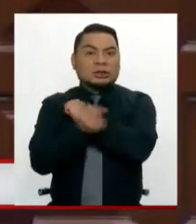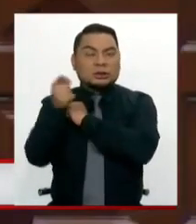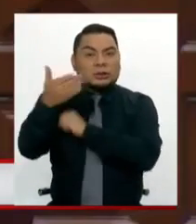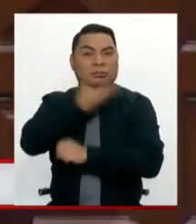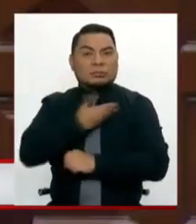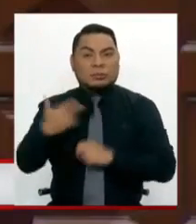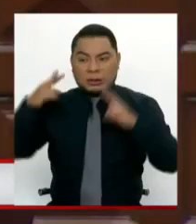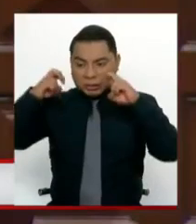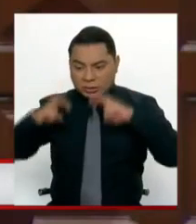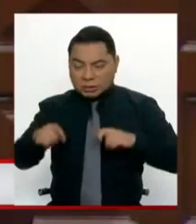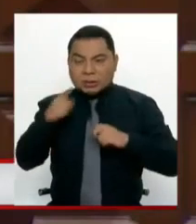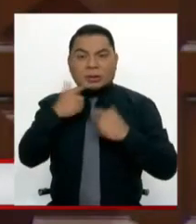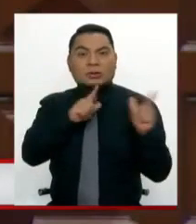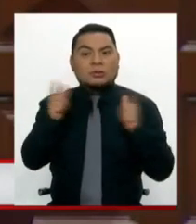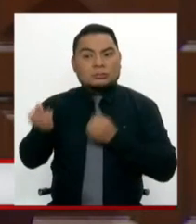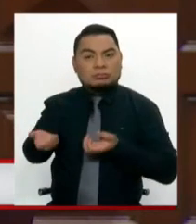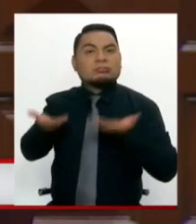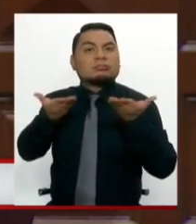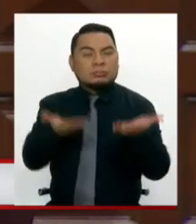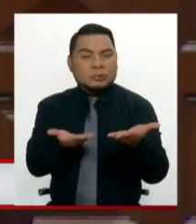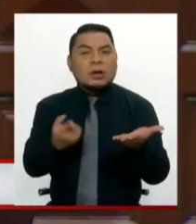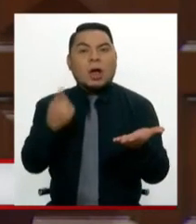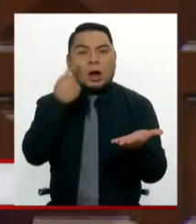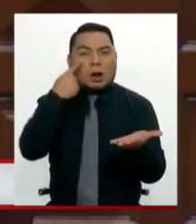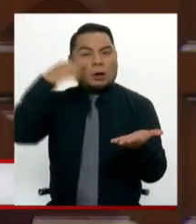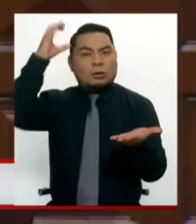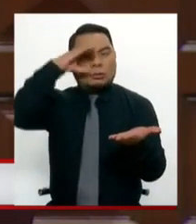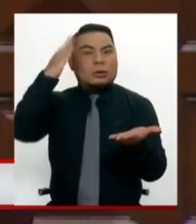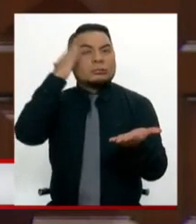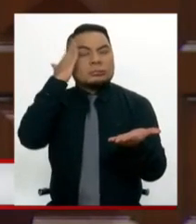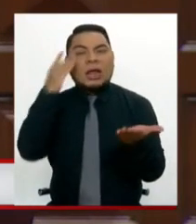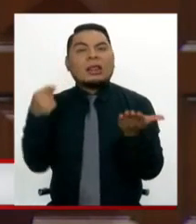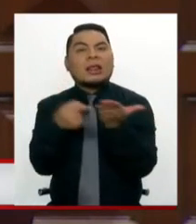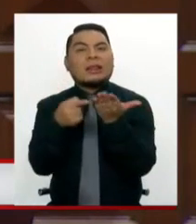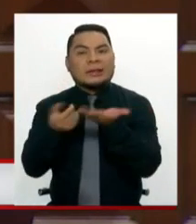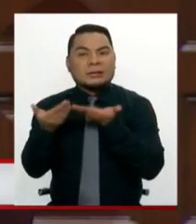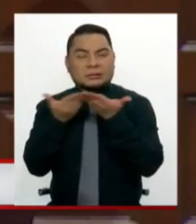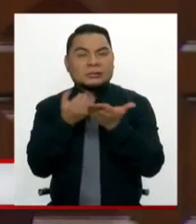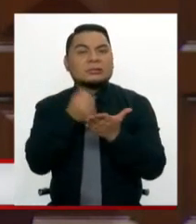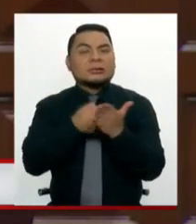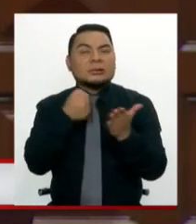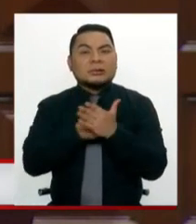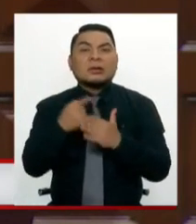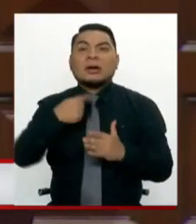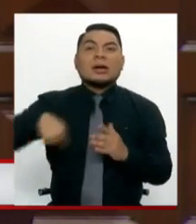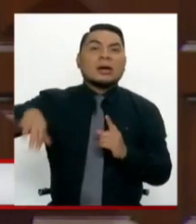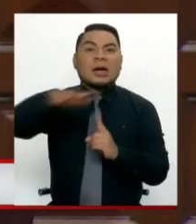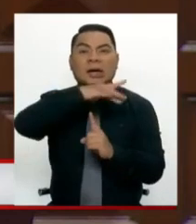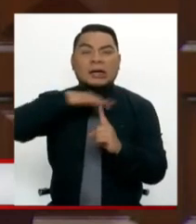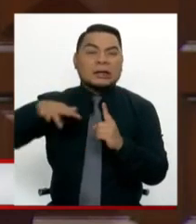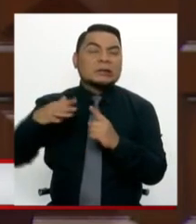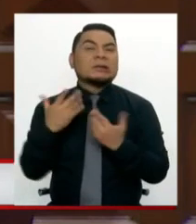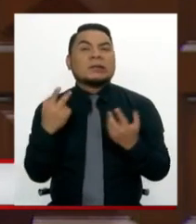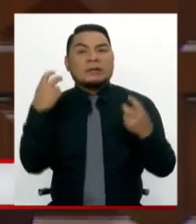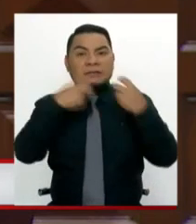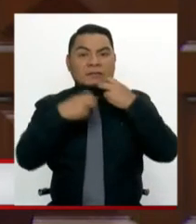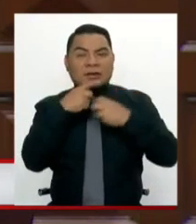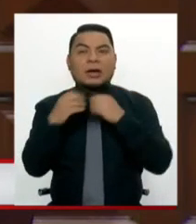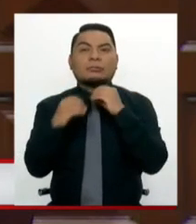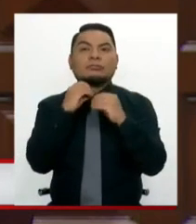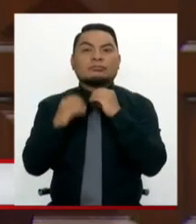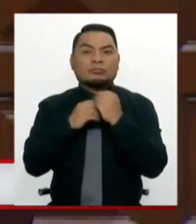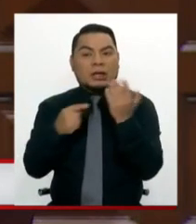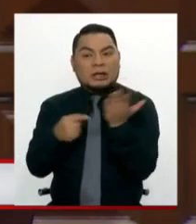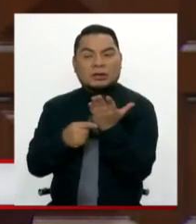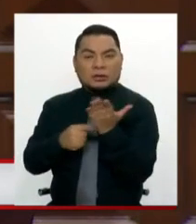investigación ponen a disposición conocimientos y tecnologías para enfrentar la crisis ambiental y climática.